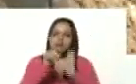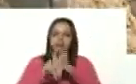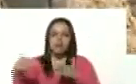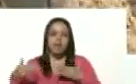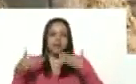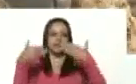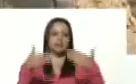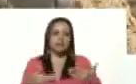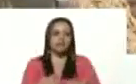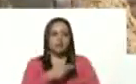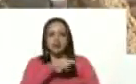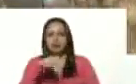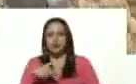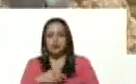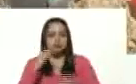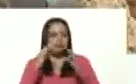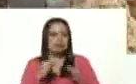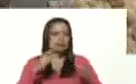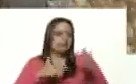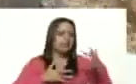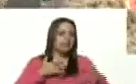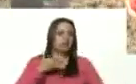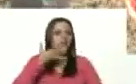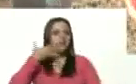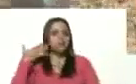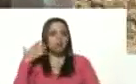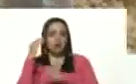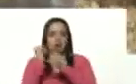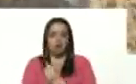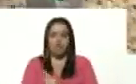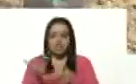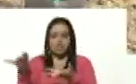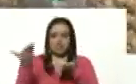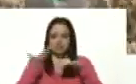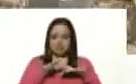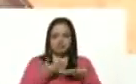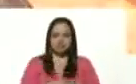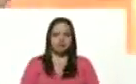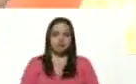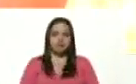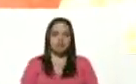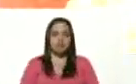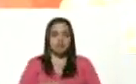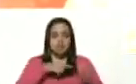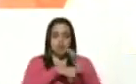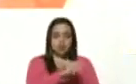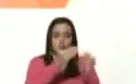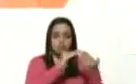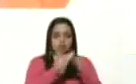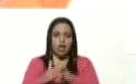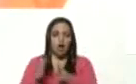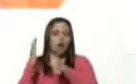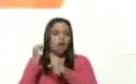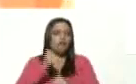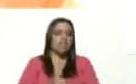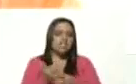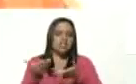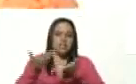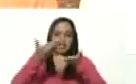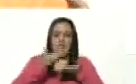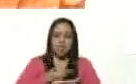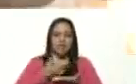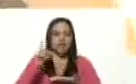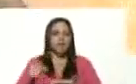avanzando. Nosotros nos sentimos orgullosos de la confianza que usted ha puesto en las comunas, la confianza que ha depositado en